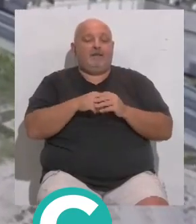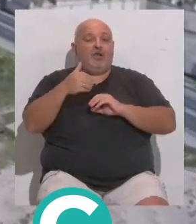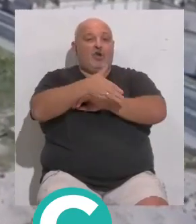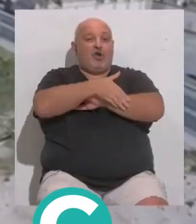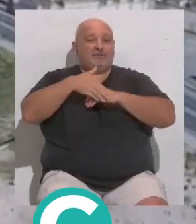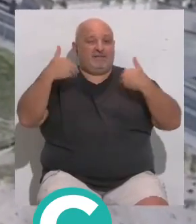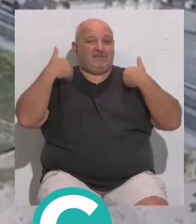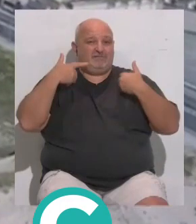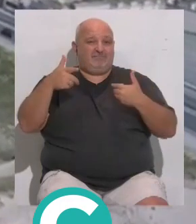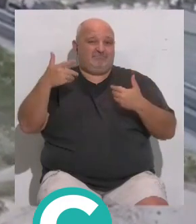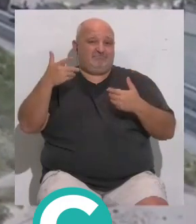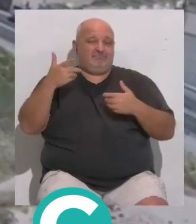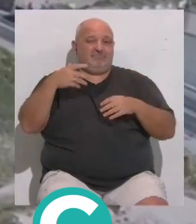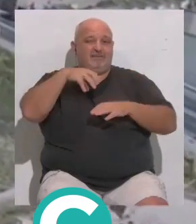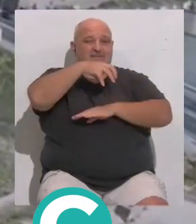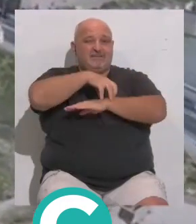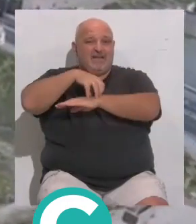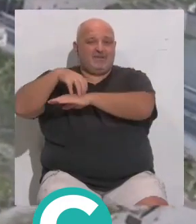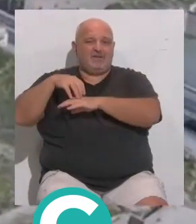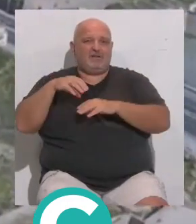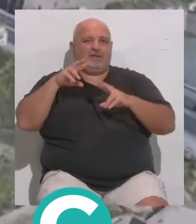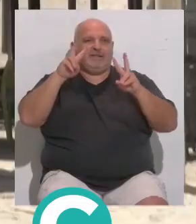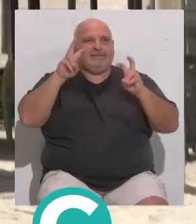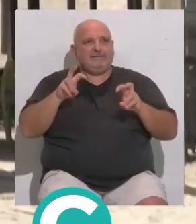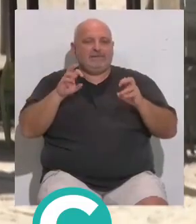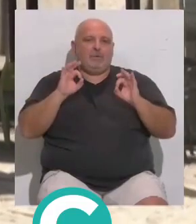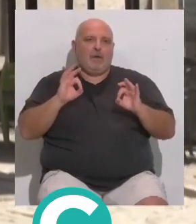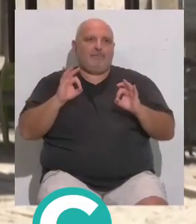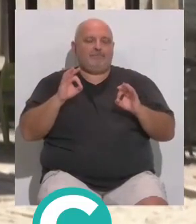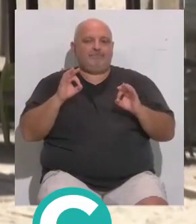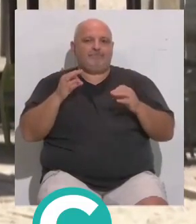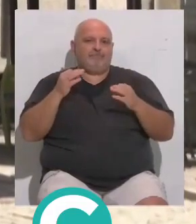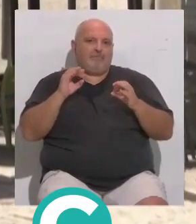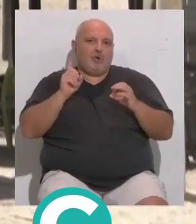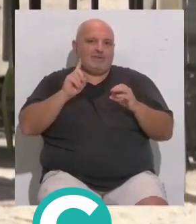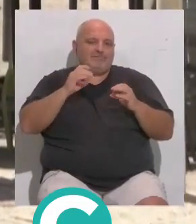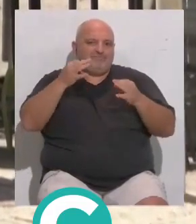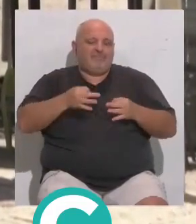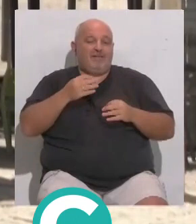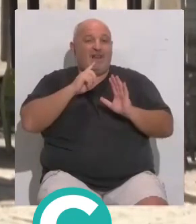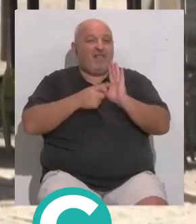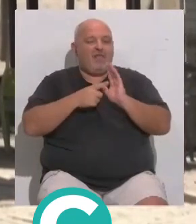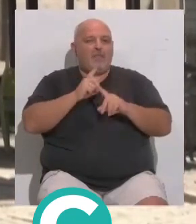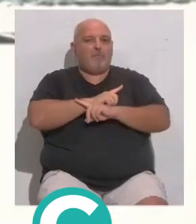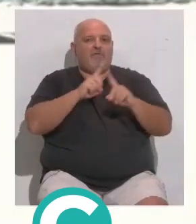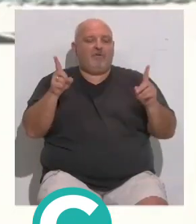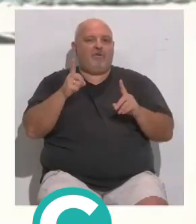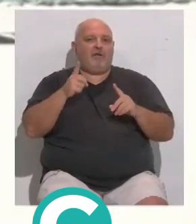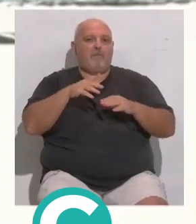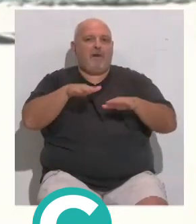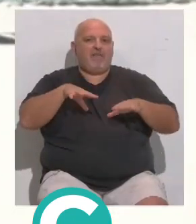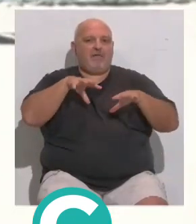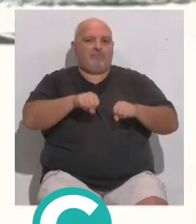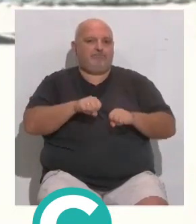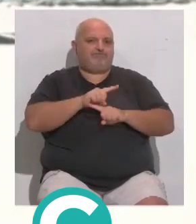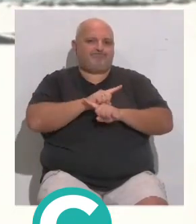se ha querido puntualizar que los chiringuitos son una excepción a la norma, ya que, según se establece en la ley, se prohíbe la ocupación de la playa y